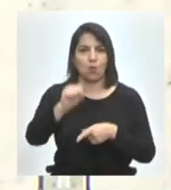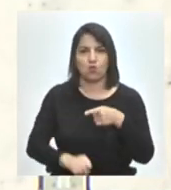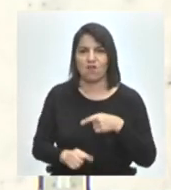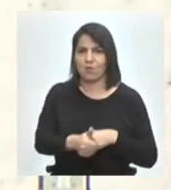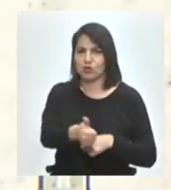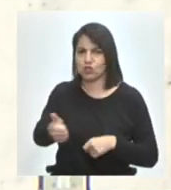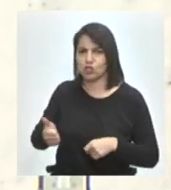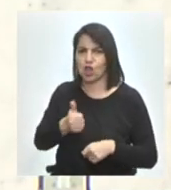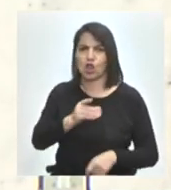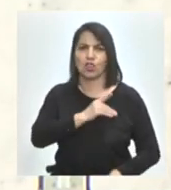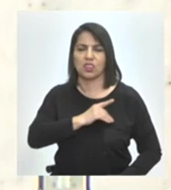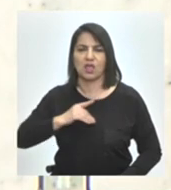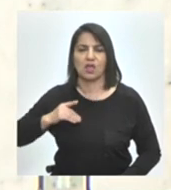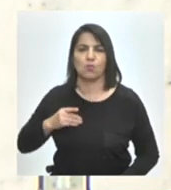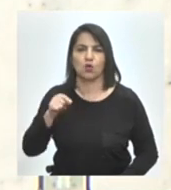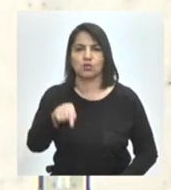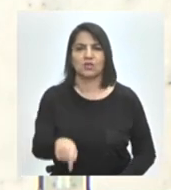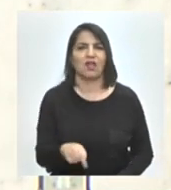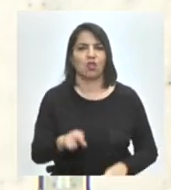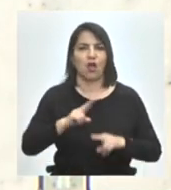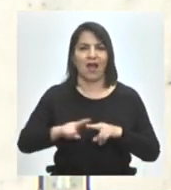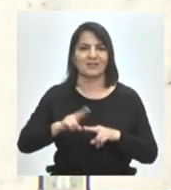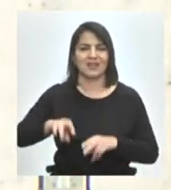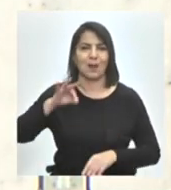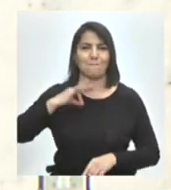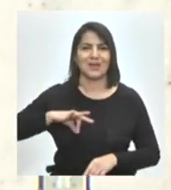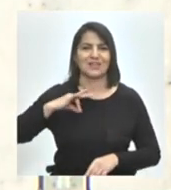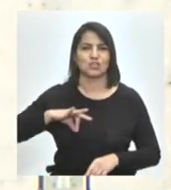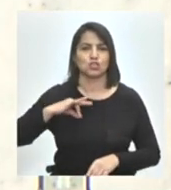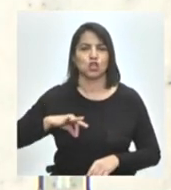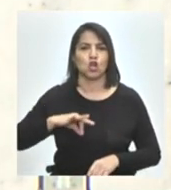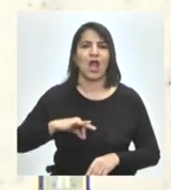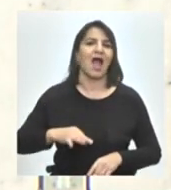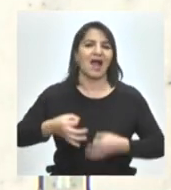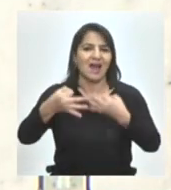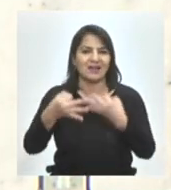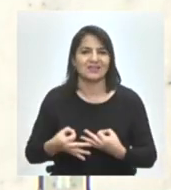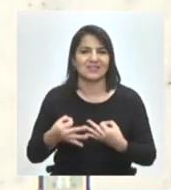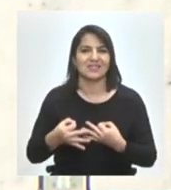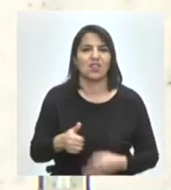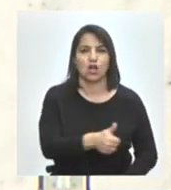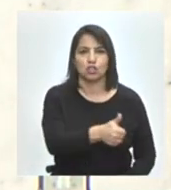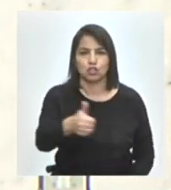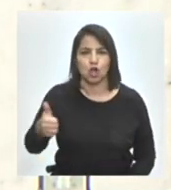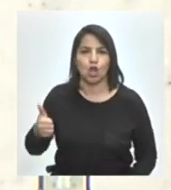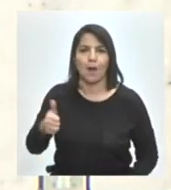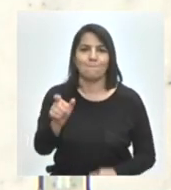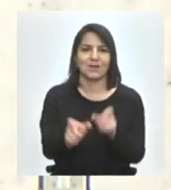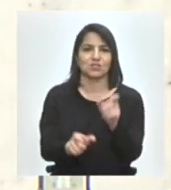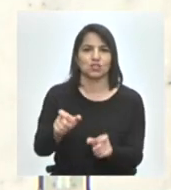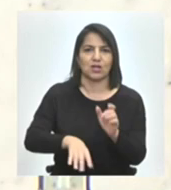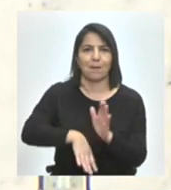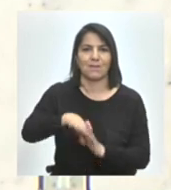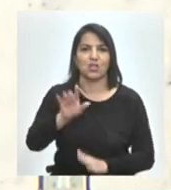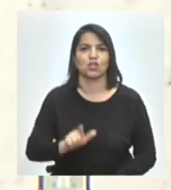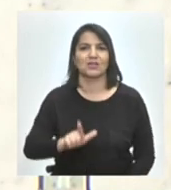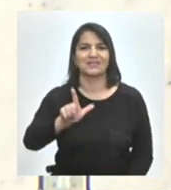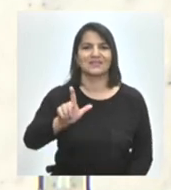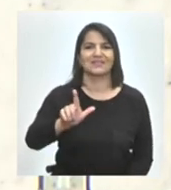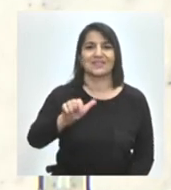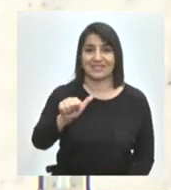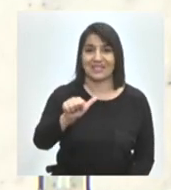unanimidad la creación de la Pensión Garantizada Universal para todas las personas mayores de 65 años. Se trata de un